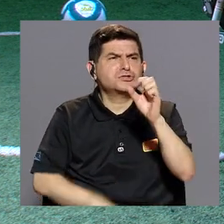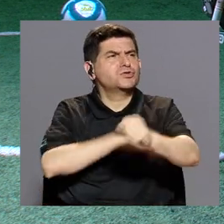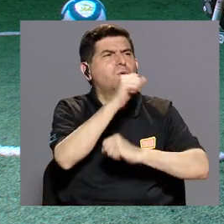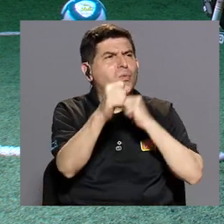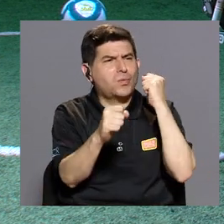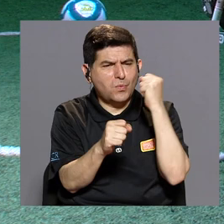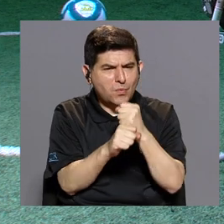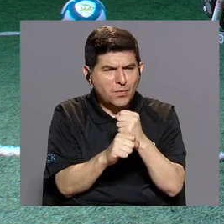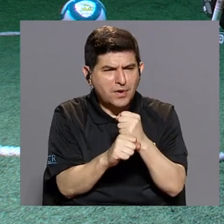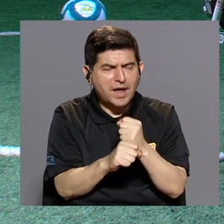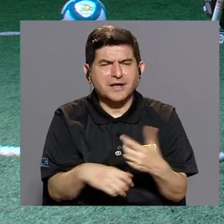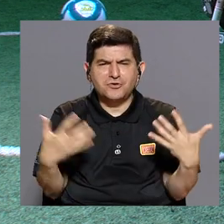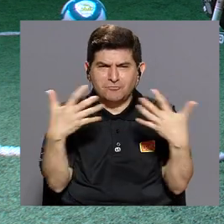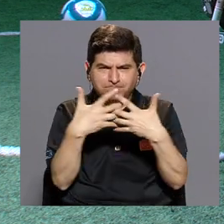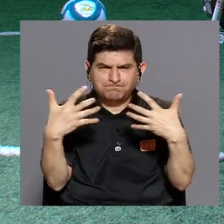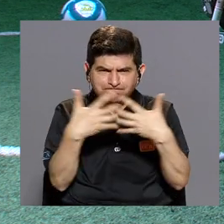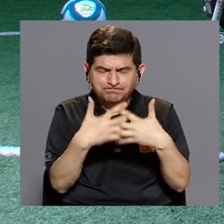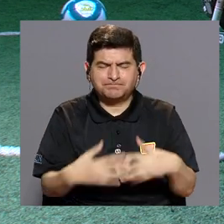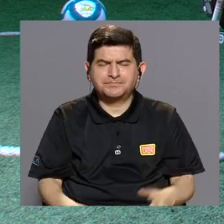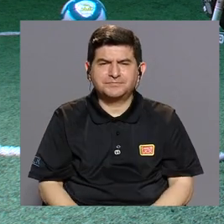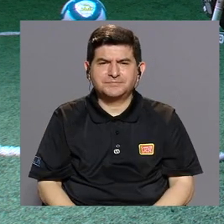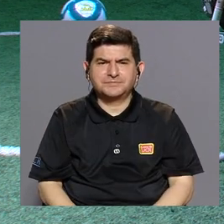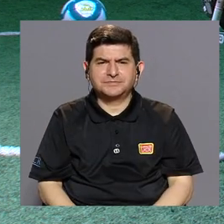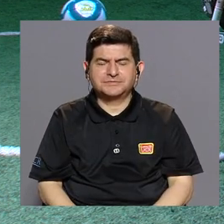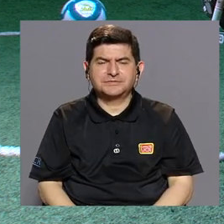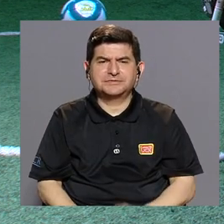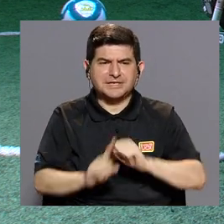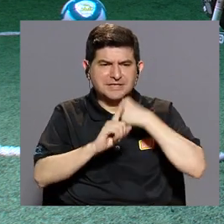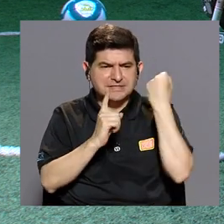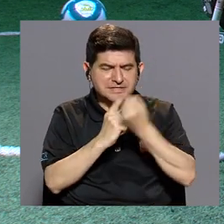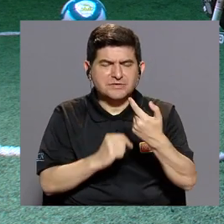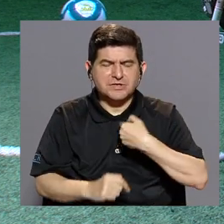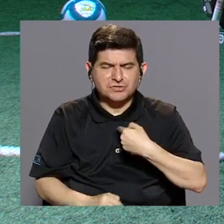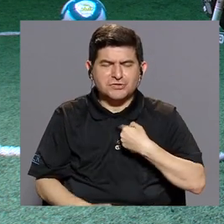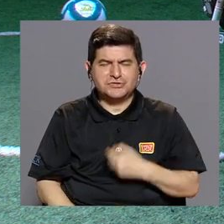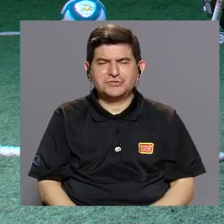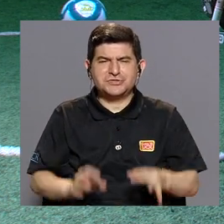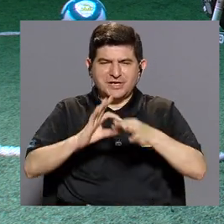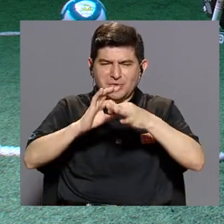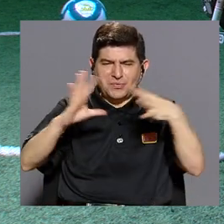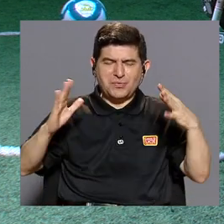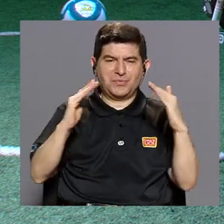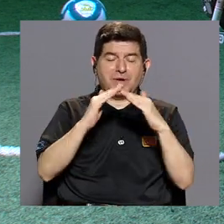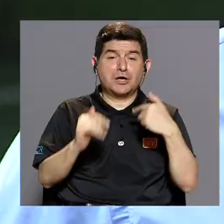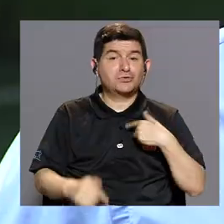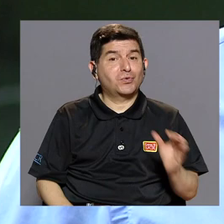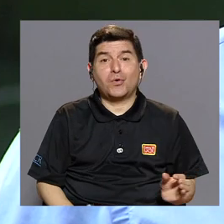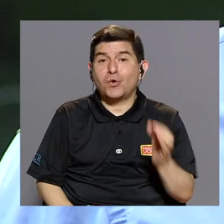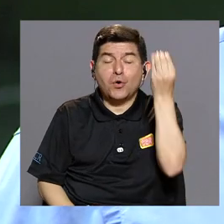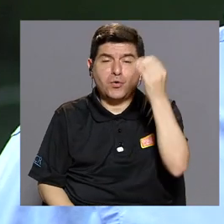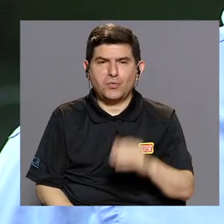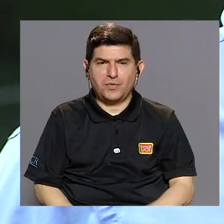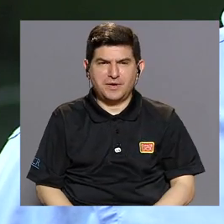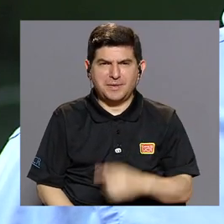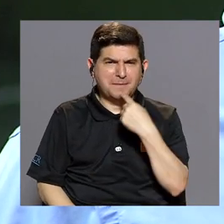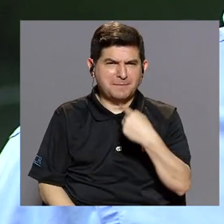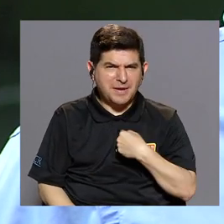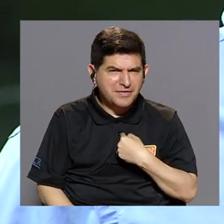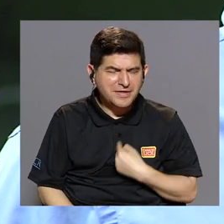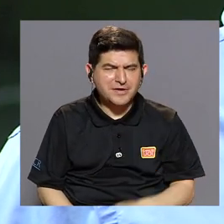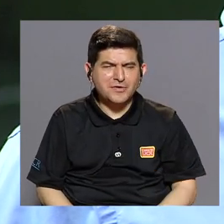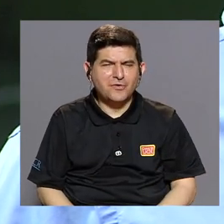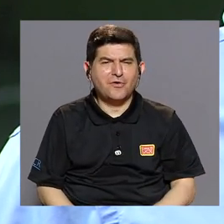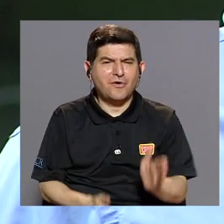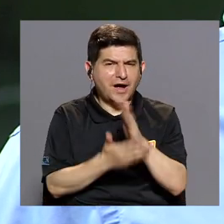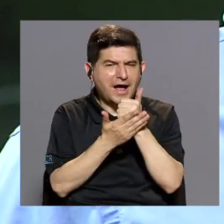Un año como de mucha combinación, era como esa transición, como despegarme de mi casa. Yo estaba muy joven. Usted me dijo algo muy fuerte, no es